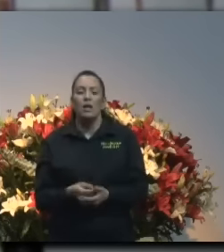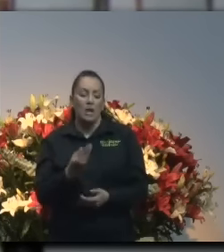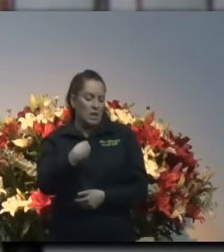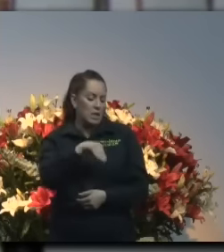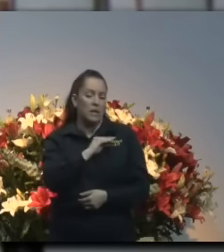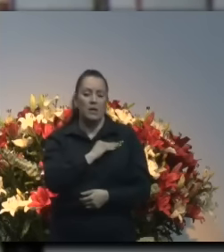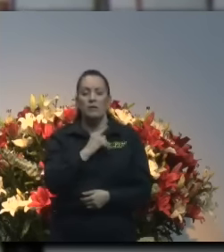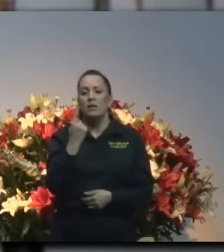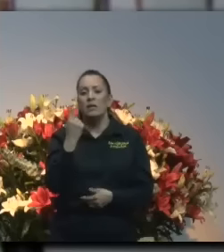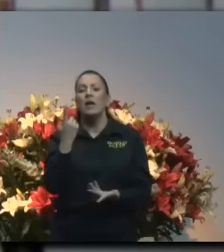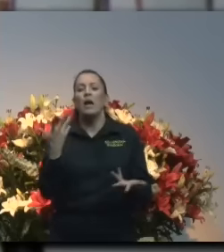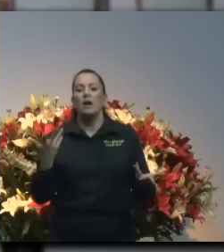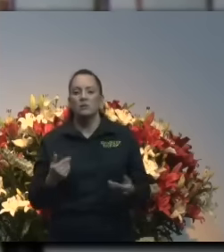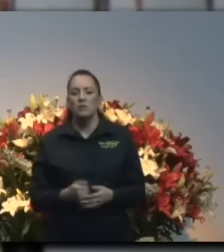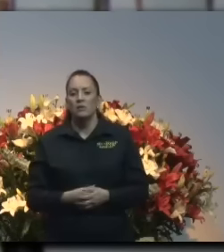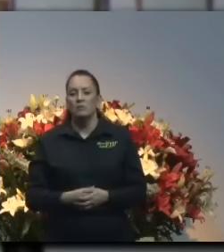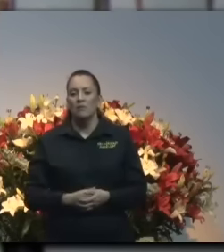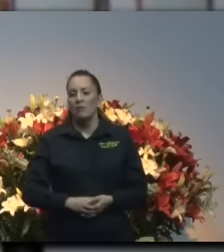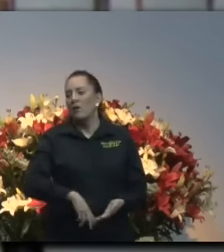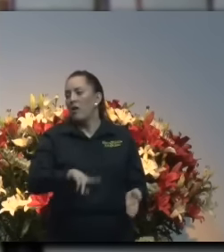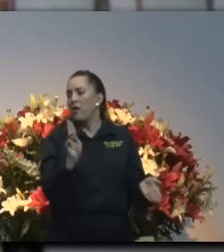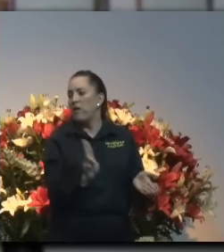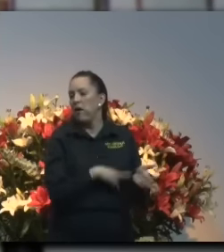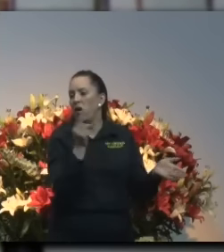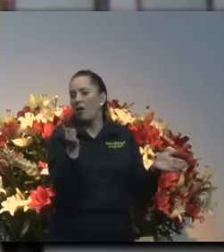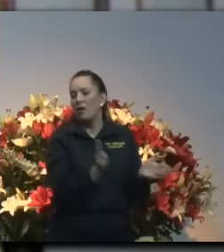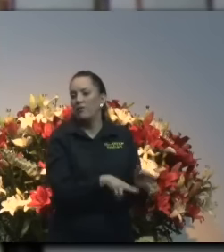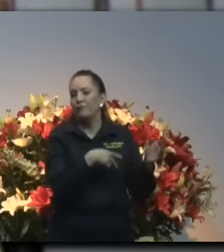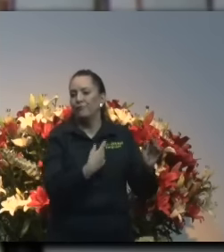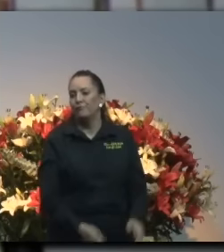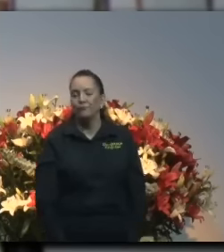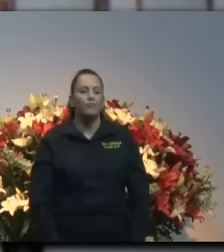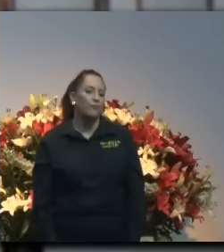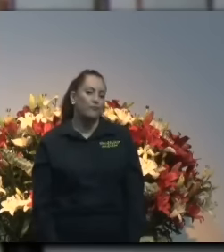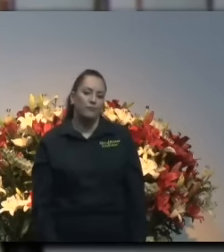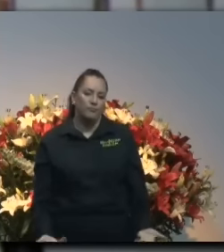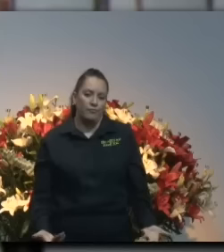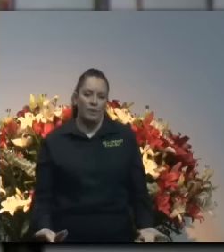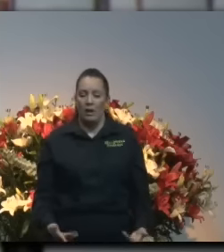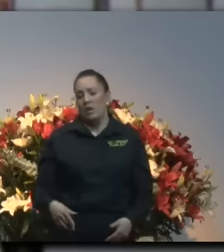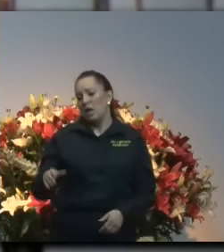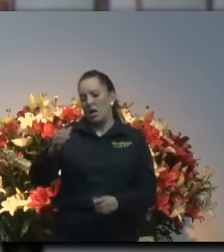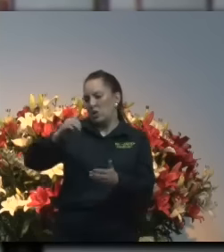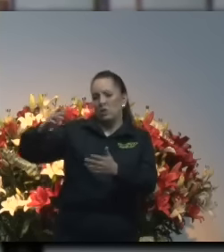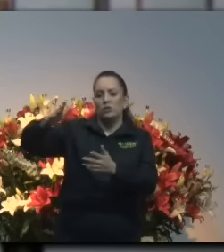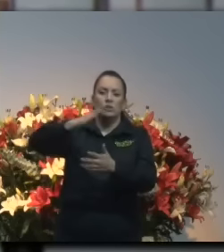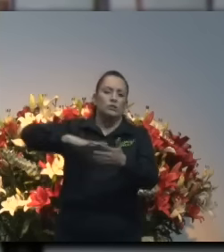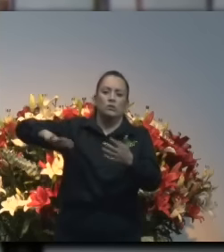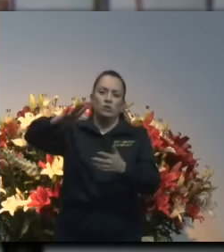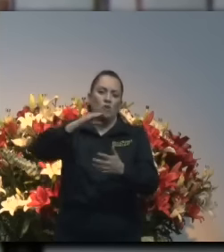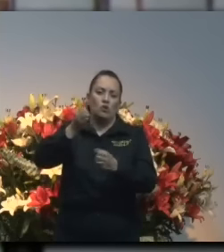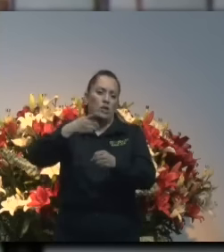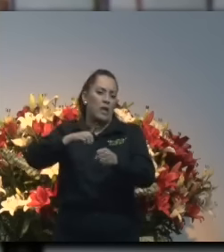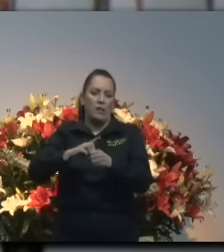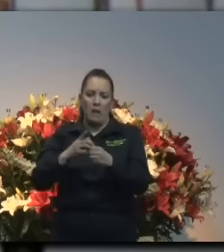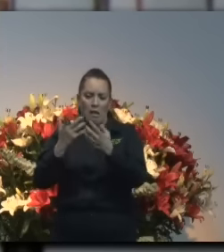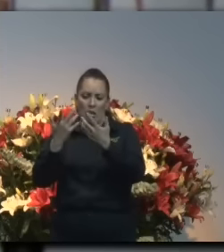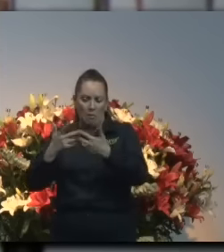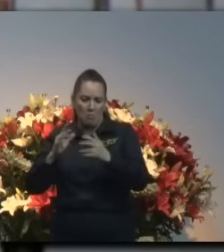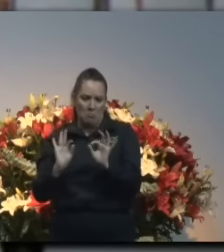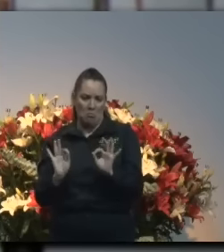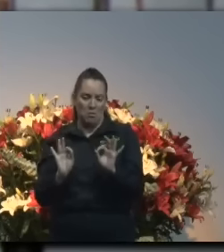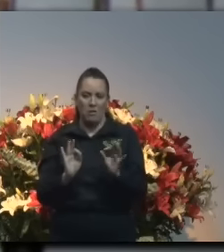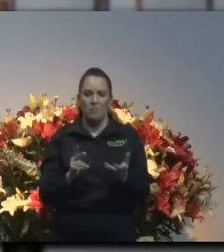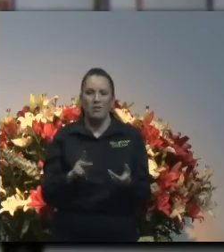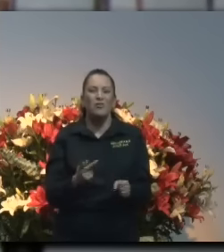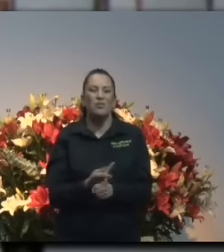a rayar el cuaderno y les dijo, no es cierto que está roto el tejido social, no es cierto. Y si tú no aceptas que hay un